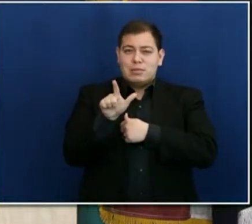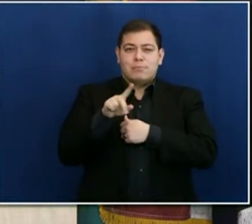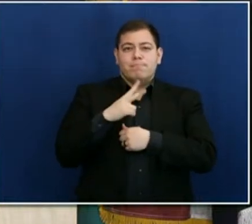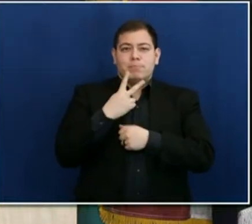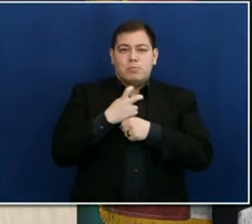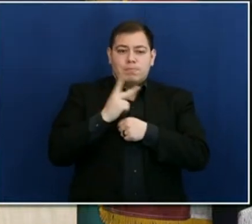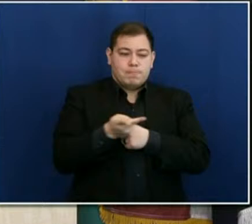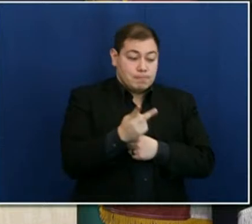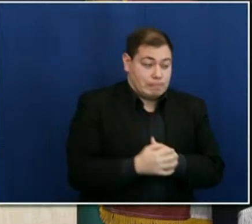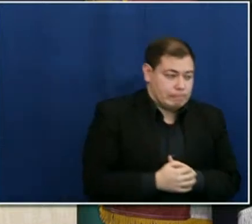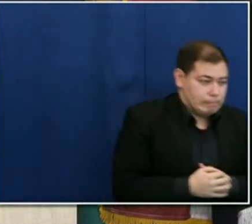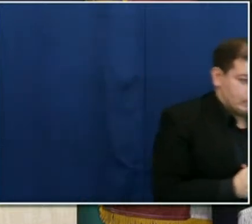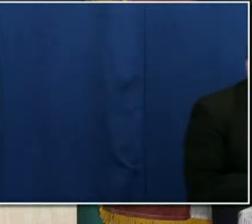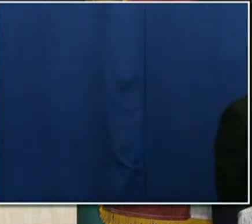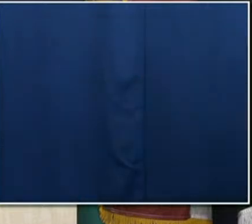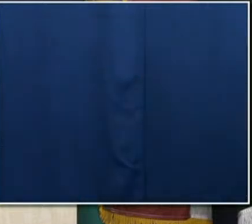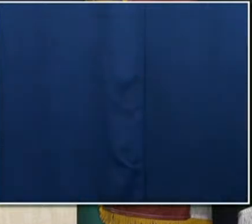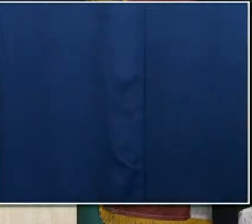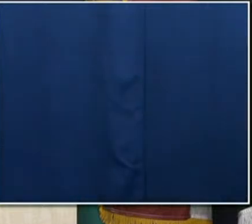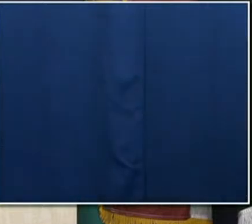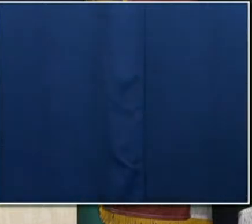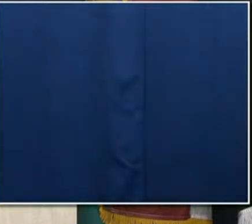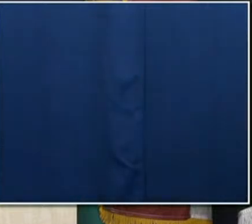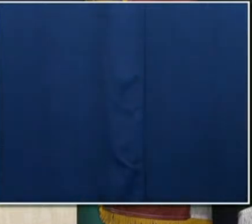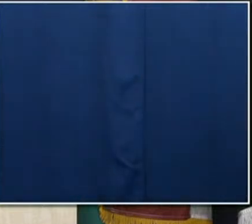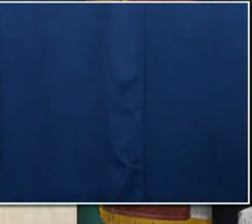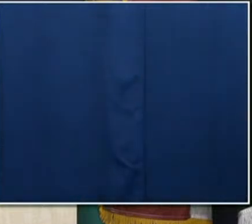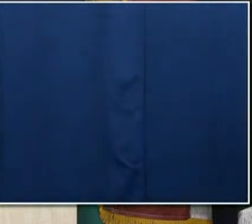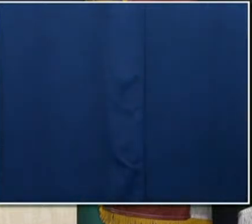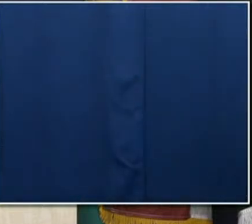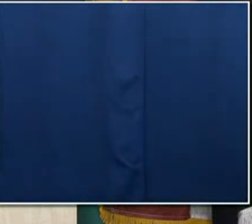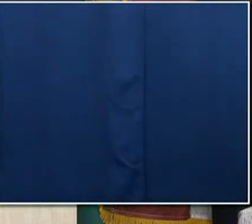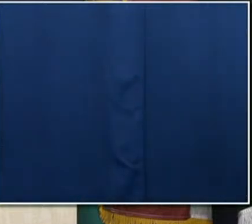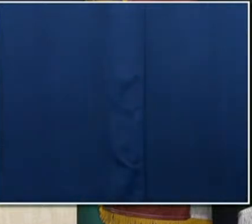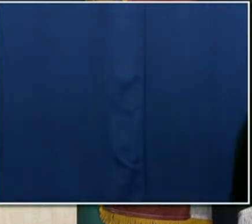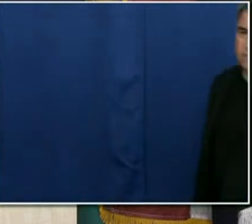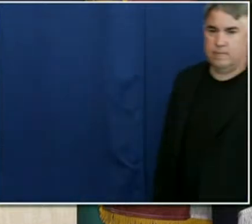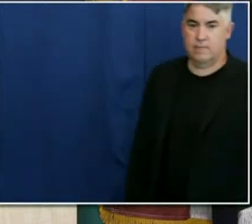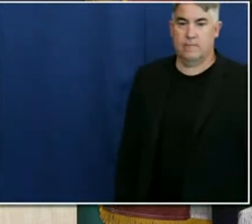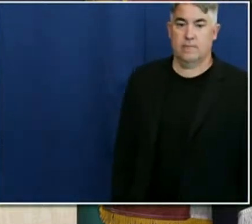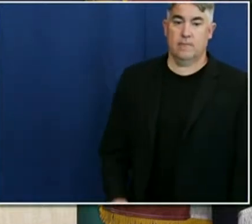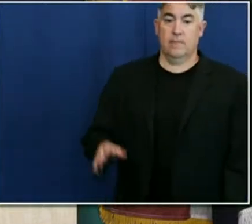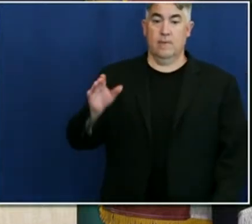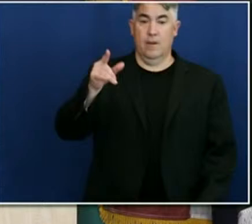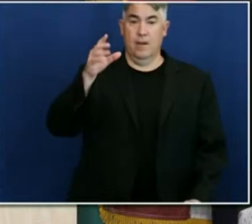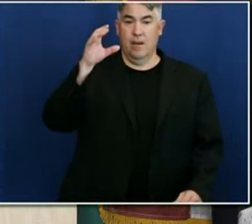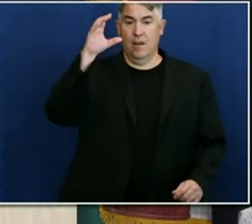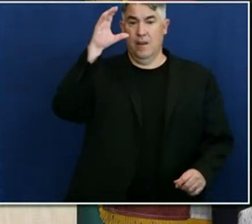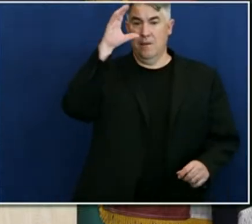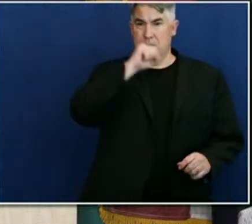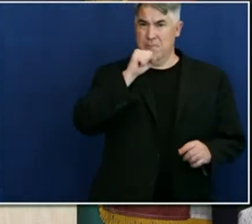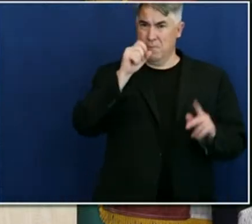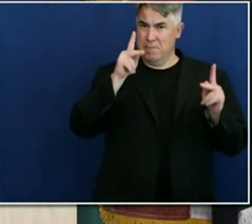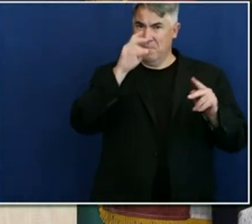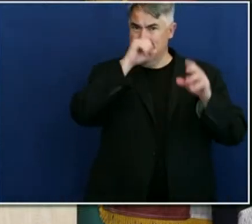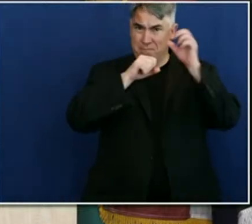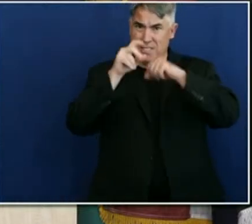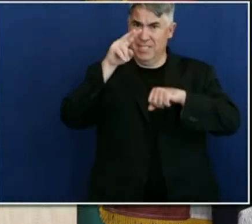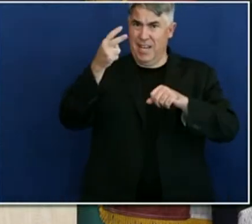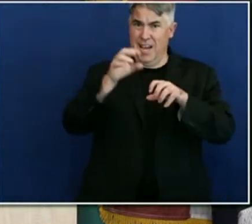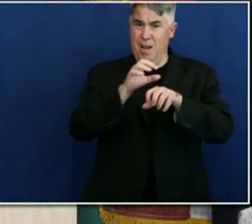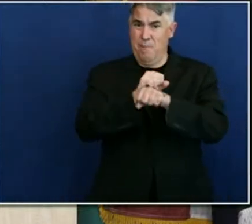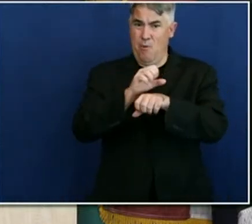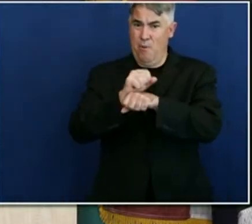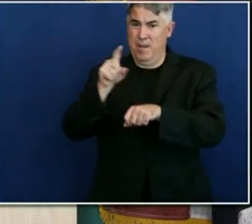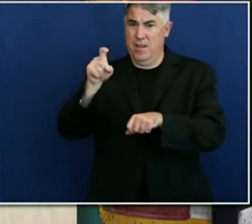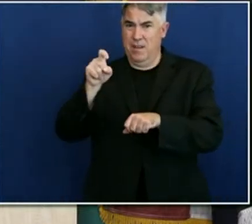missing second dose appointments? En realidad, como lo mencionó el presidente Nathan